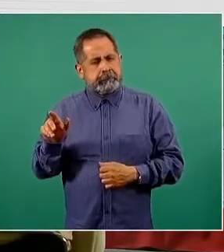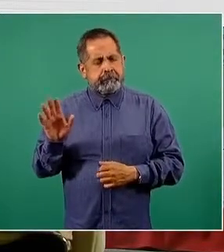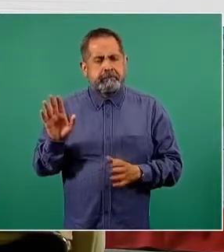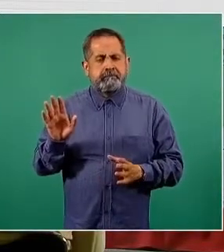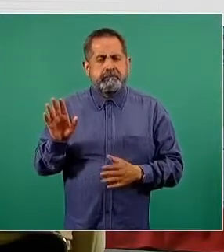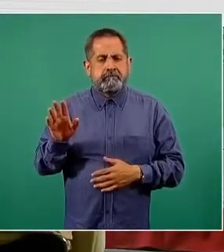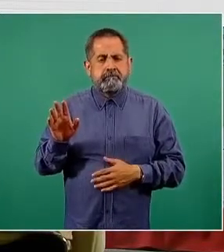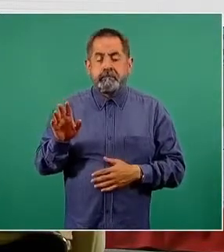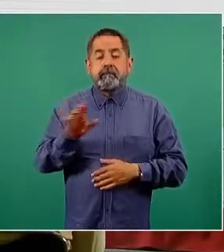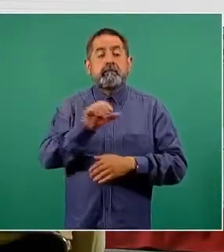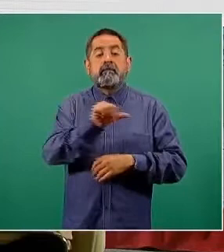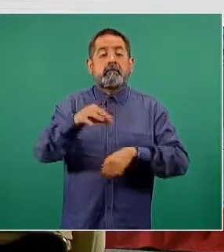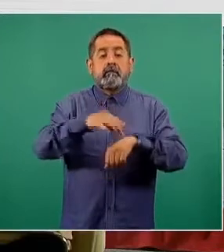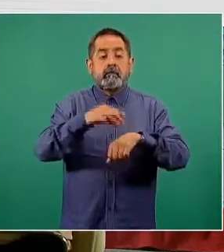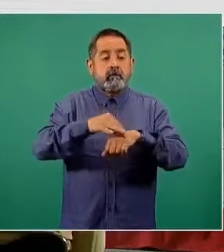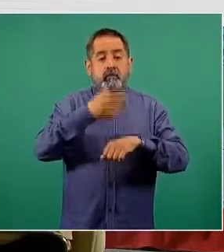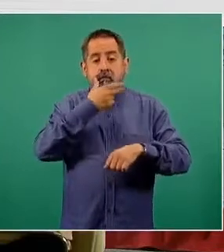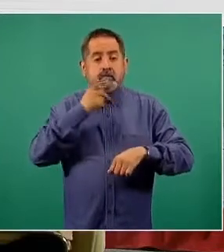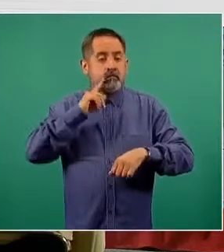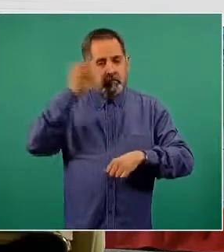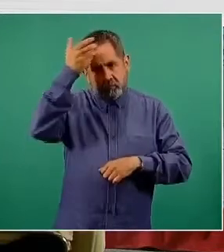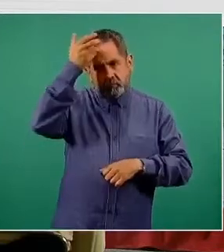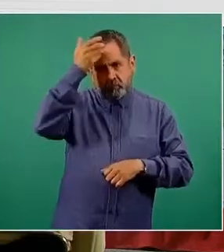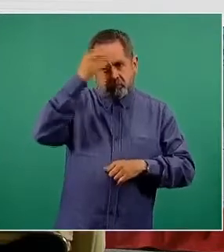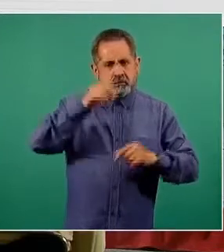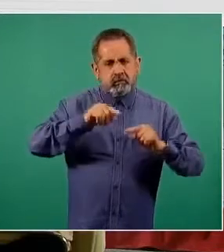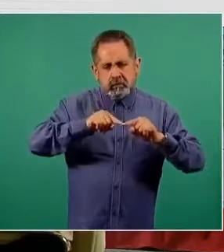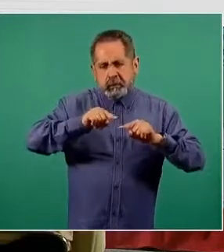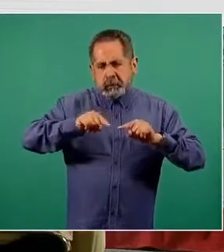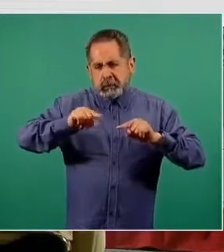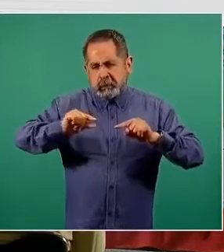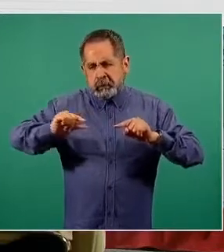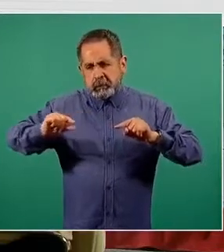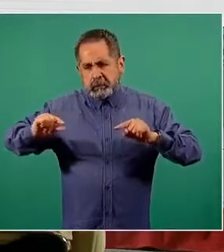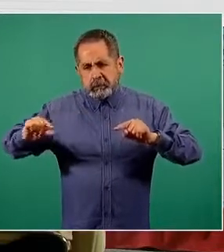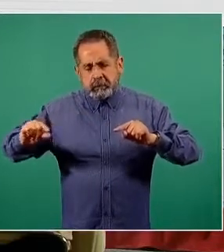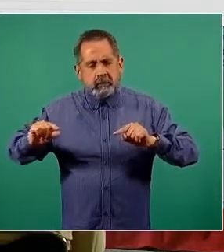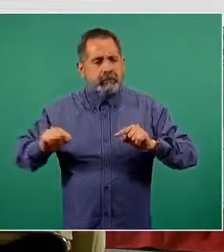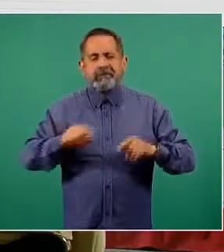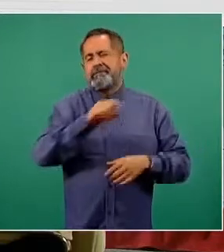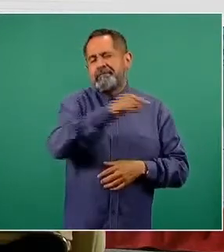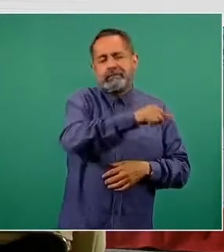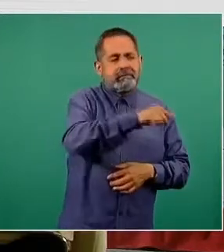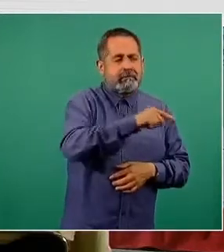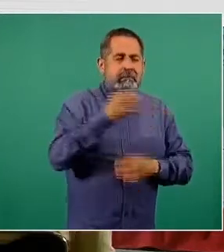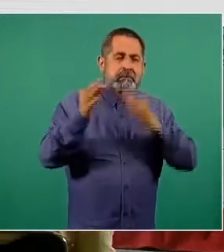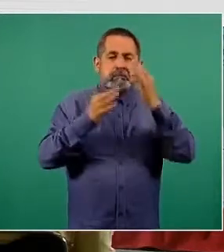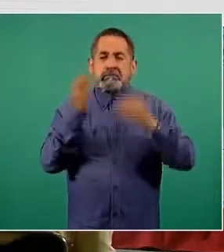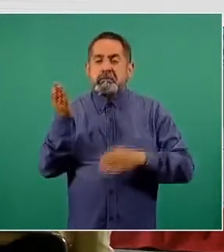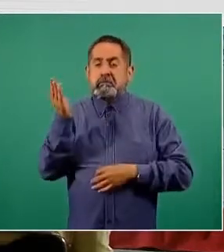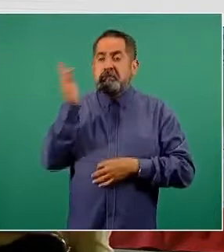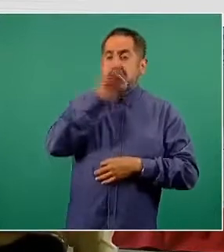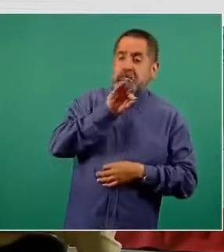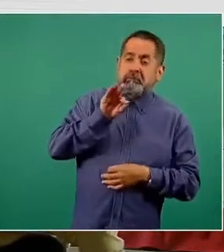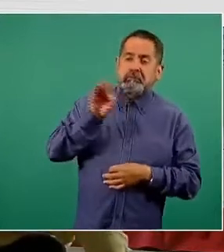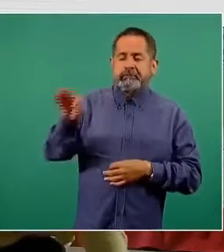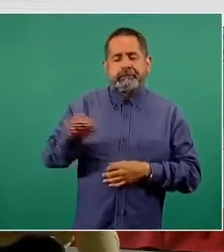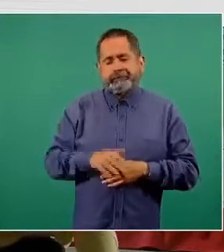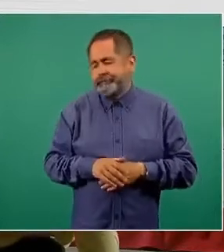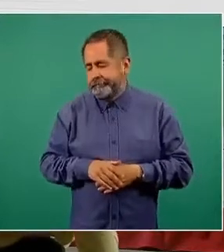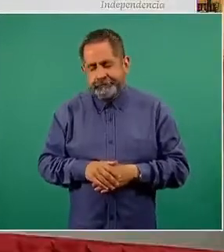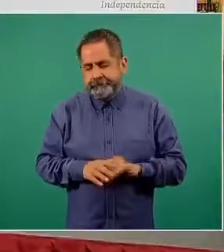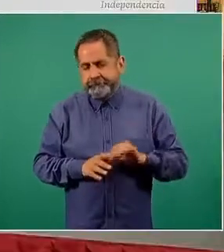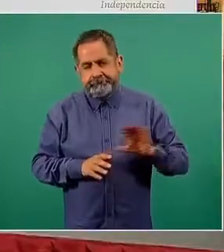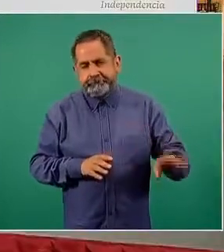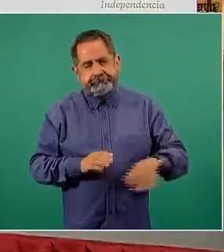salud, destaco además cómo ha continuado. También por ahí aparecen noticias falsas. No es sorprendente que eso ocurra durante